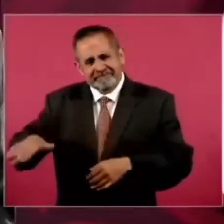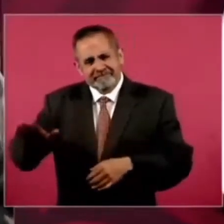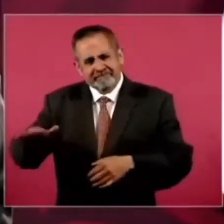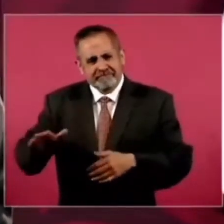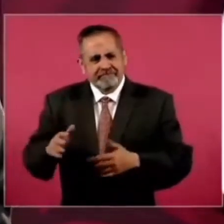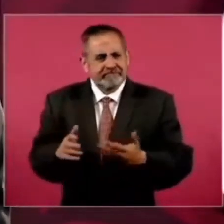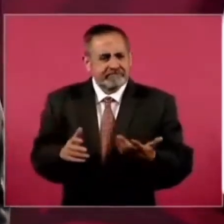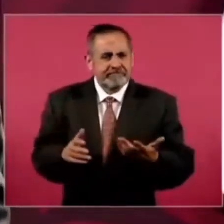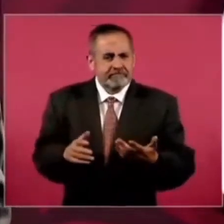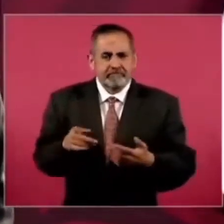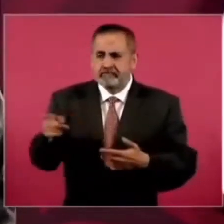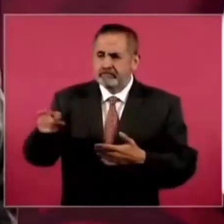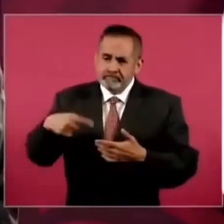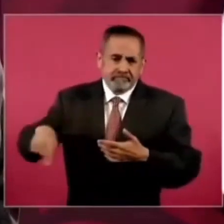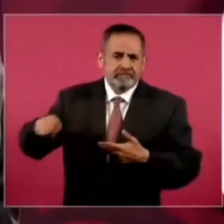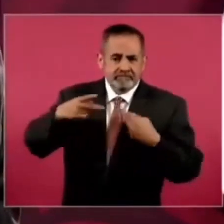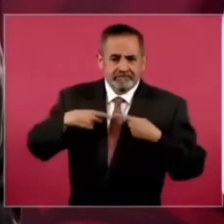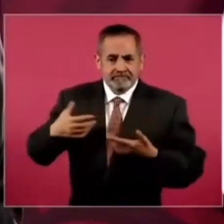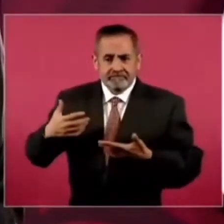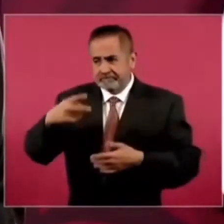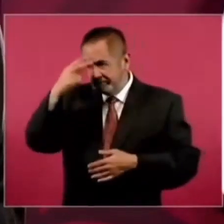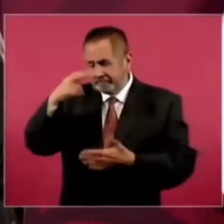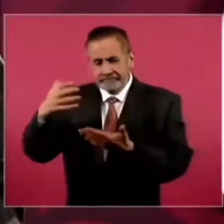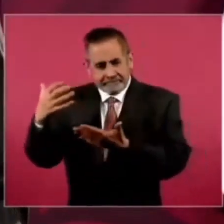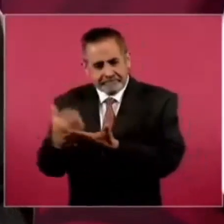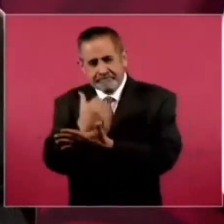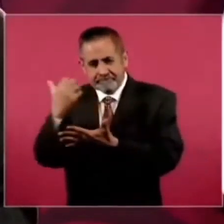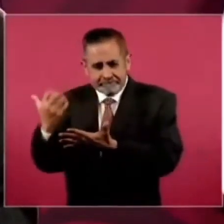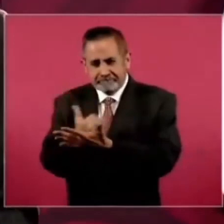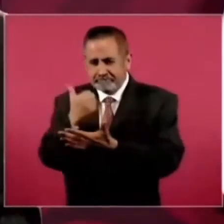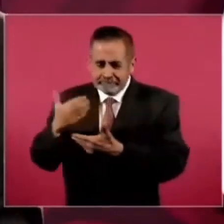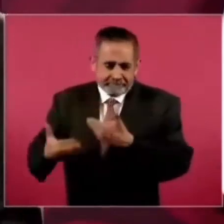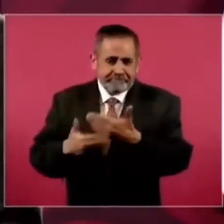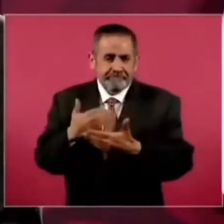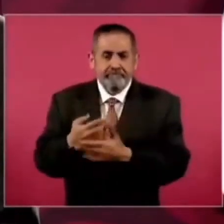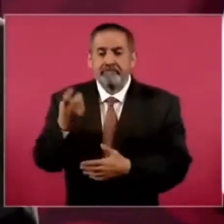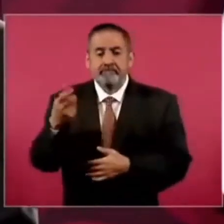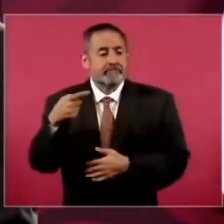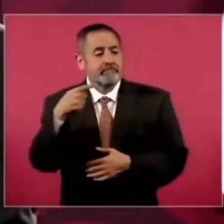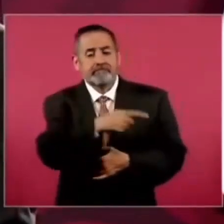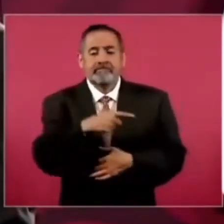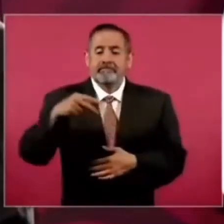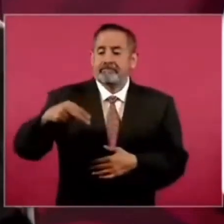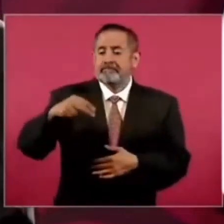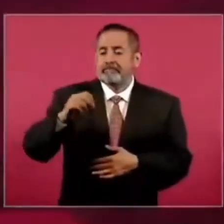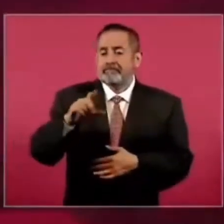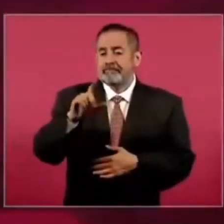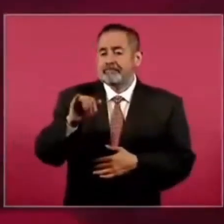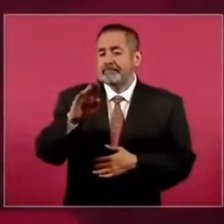Entonces, son conquistas. Por eso el neoliberalismo fue